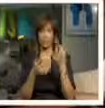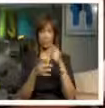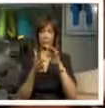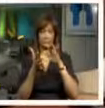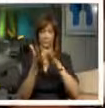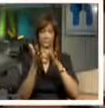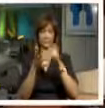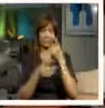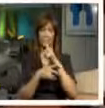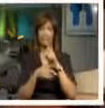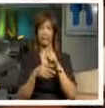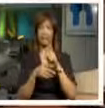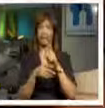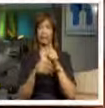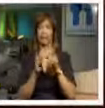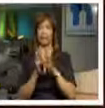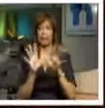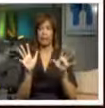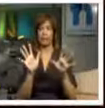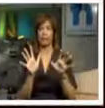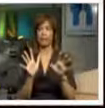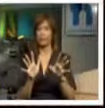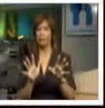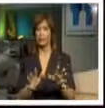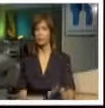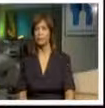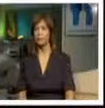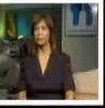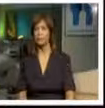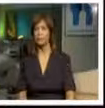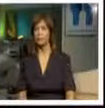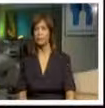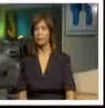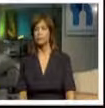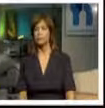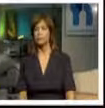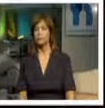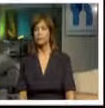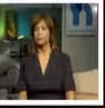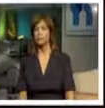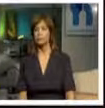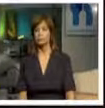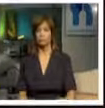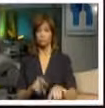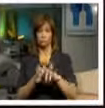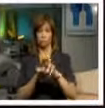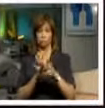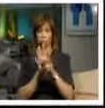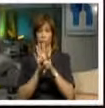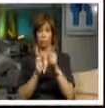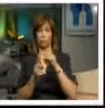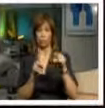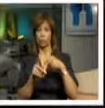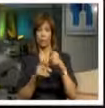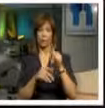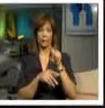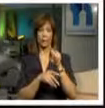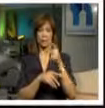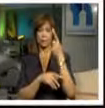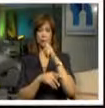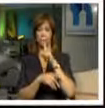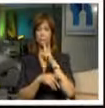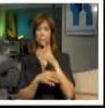ahí está la cámara ya está en el aire remoto es remoto él tiene un receptor usted lo sabe en el televisor